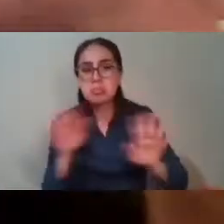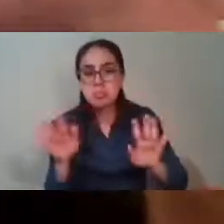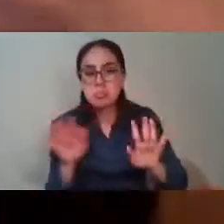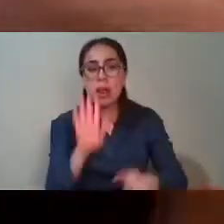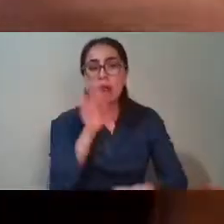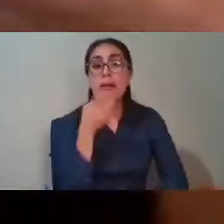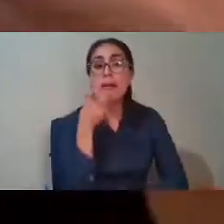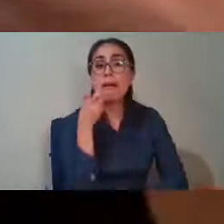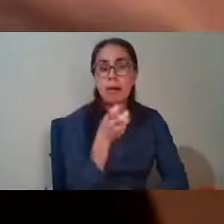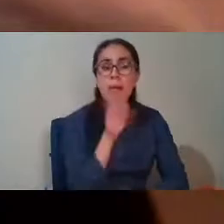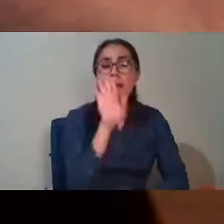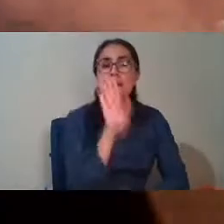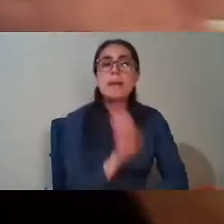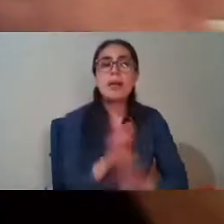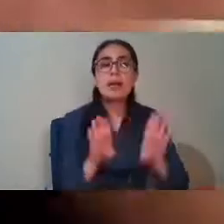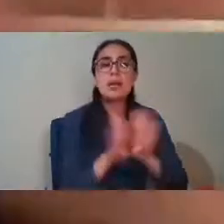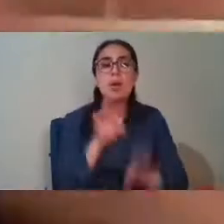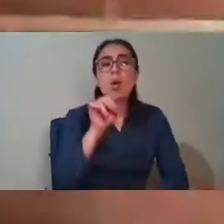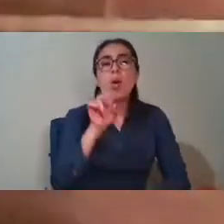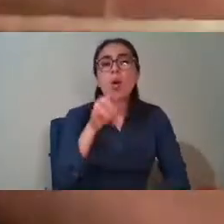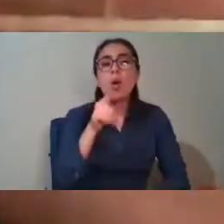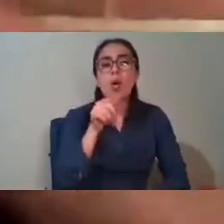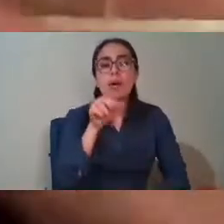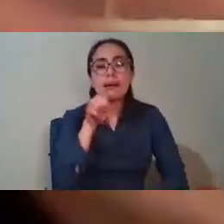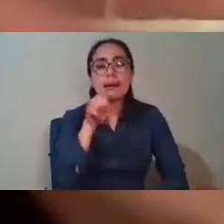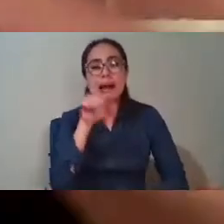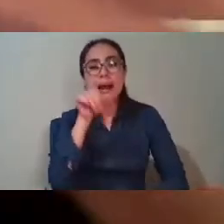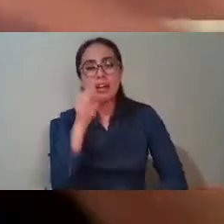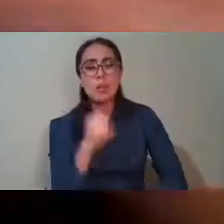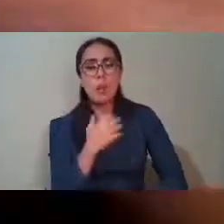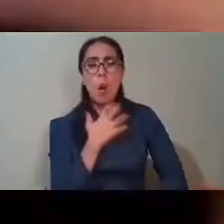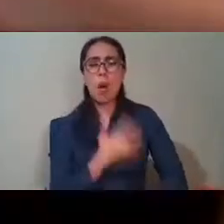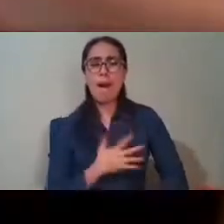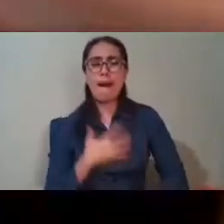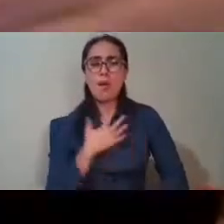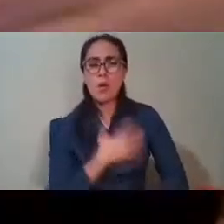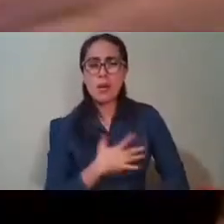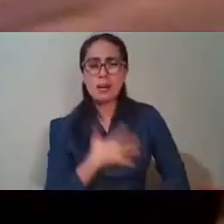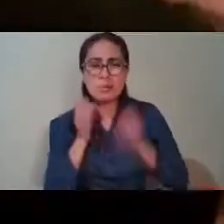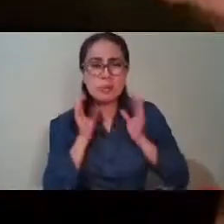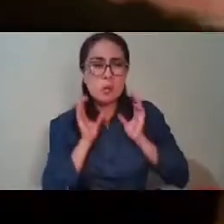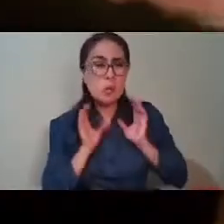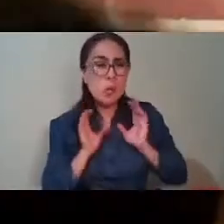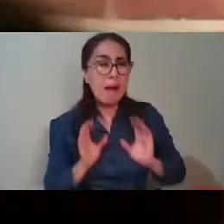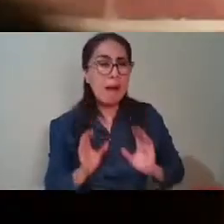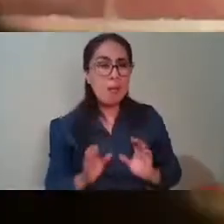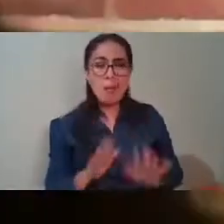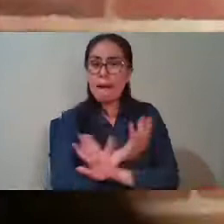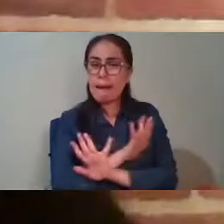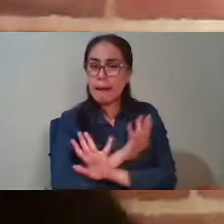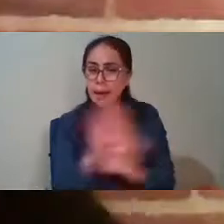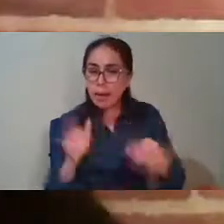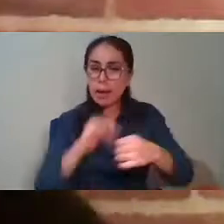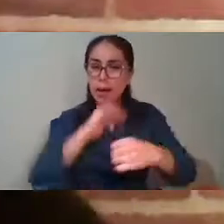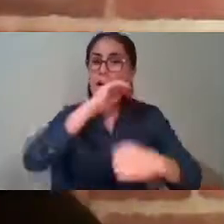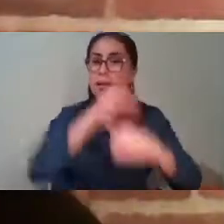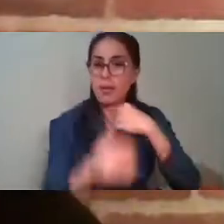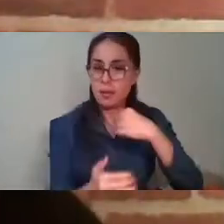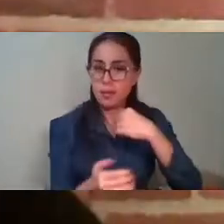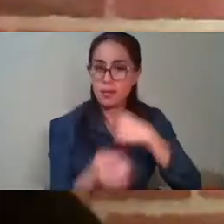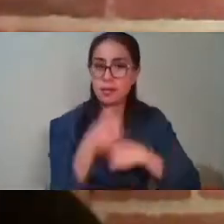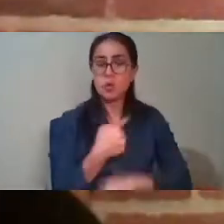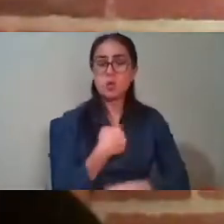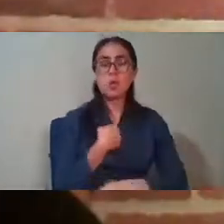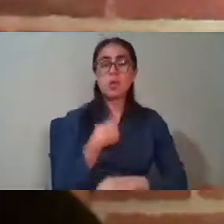energía orgásmica en la que todo lo cargado se suelta. Entonces, tengo